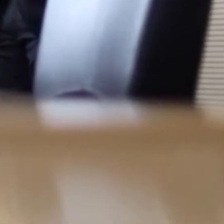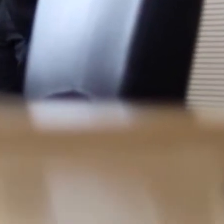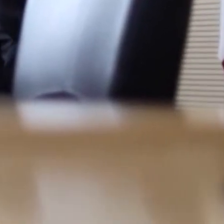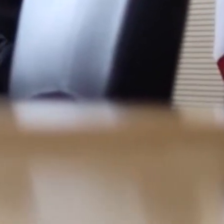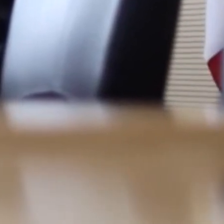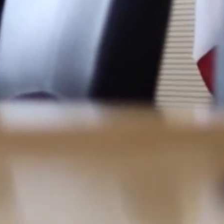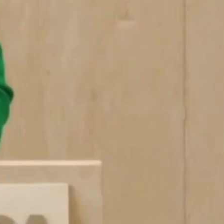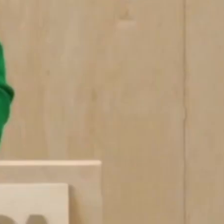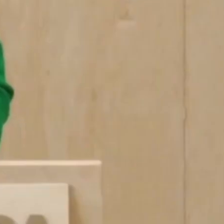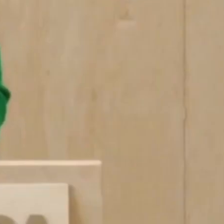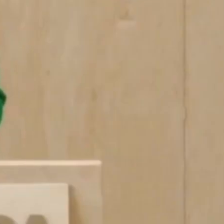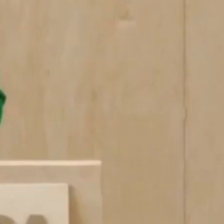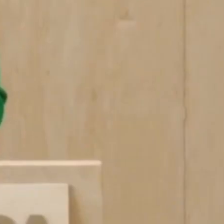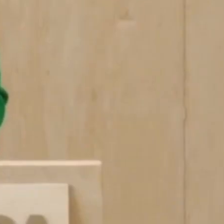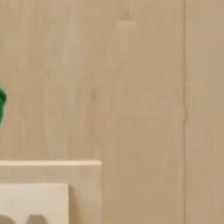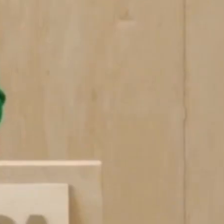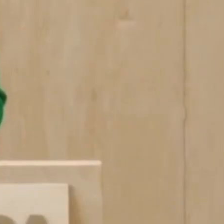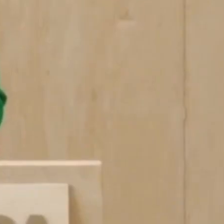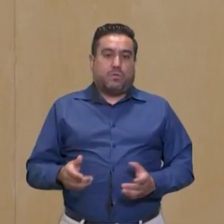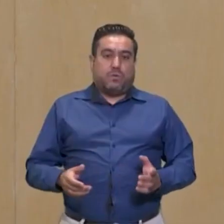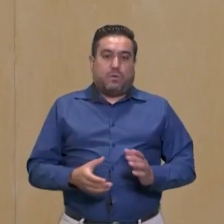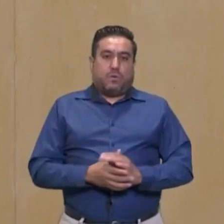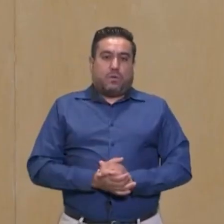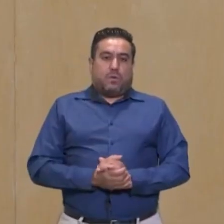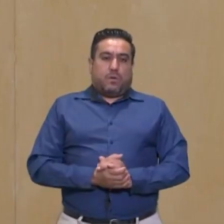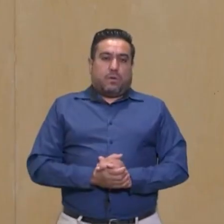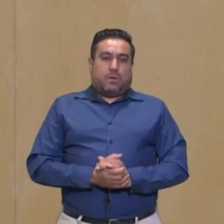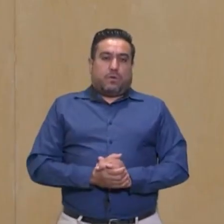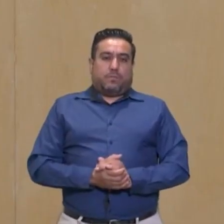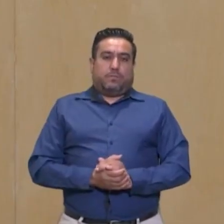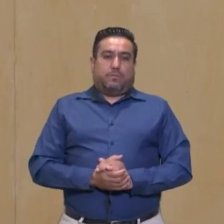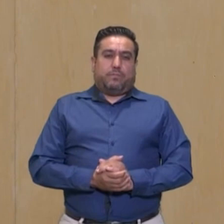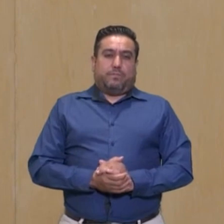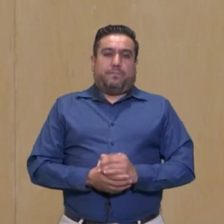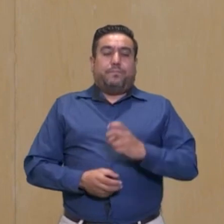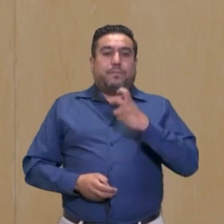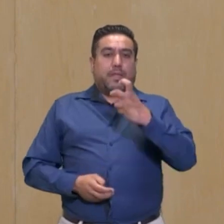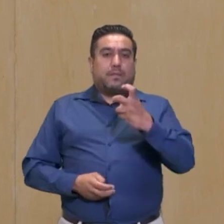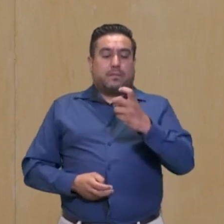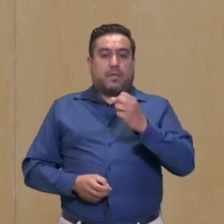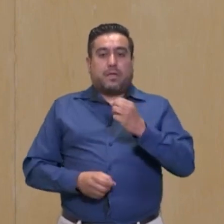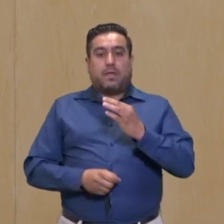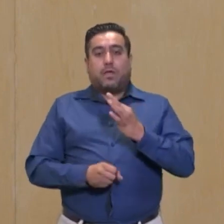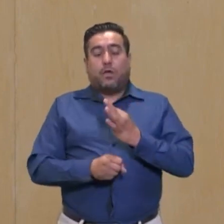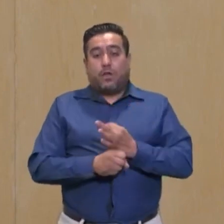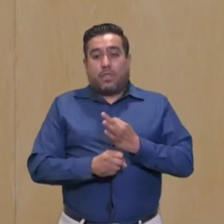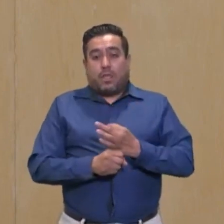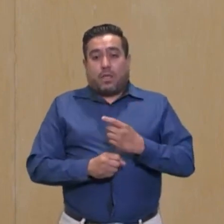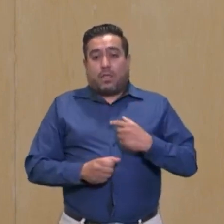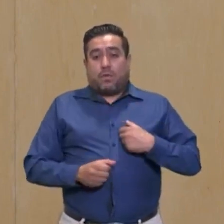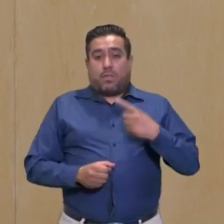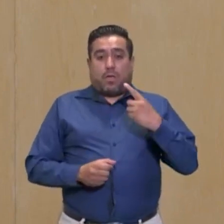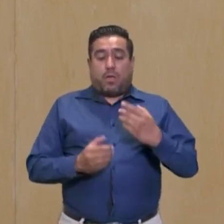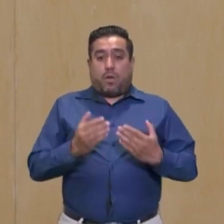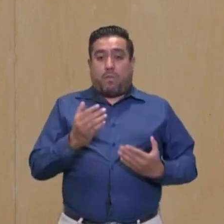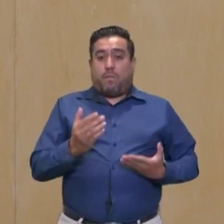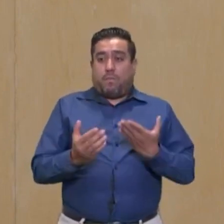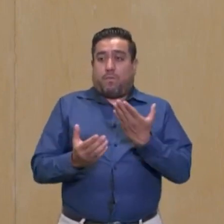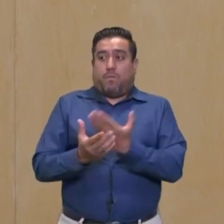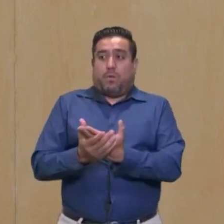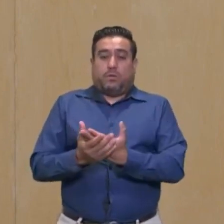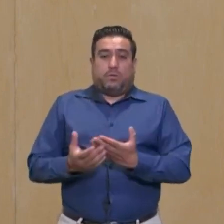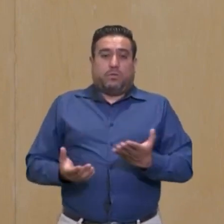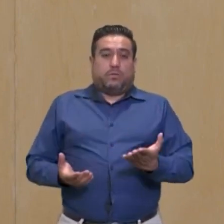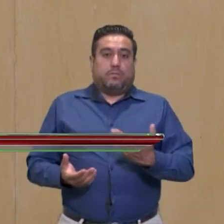fundamental para generar armonía es un momento como el que menciono una propuesta una proposición